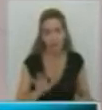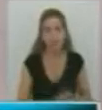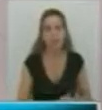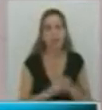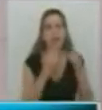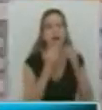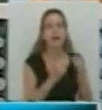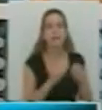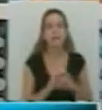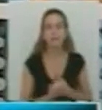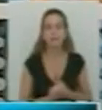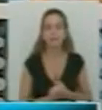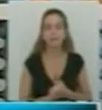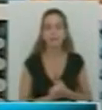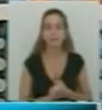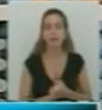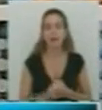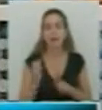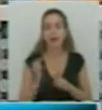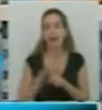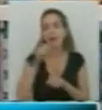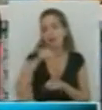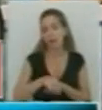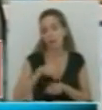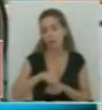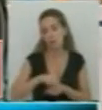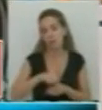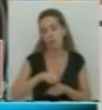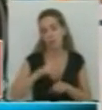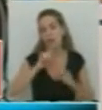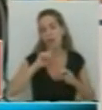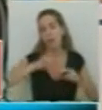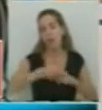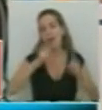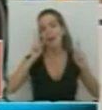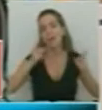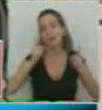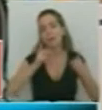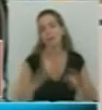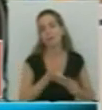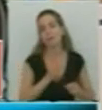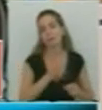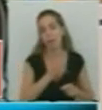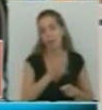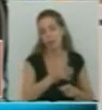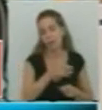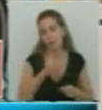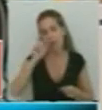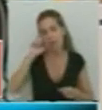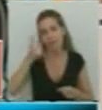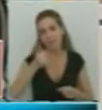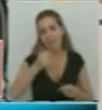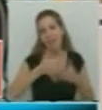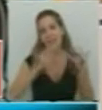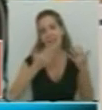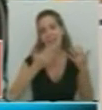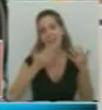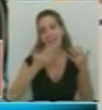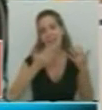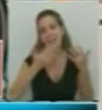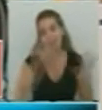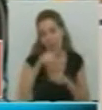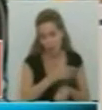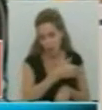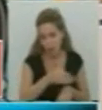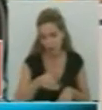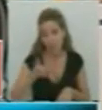días. 16 días sin clase. Ayer reunión de docentes con el gobierno de la provincia. No hubo acuerdo. No hay